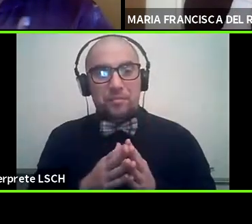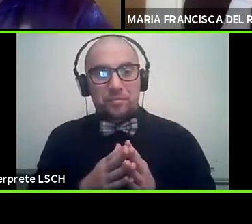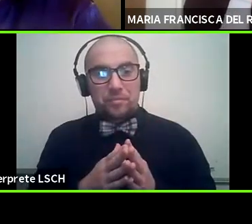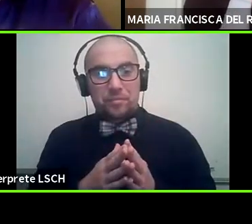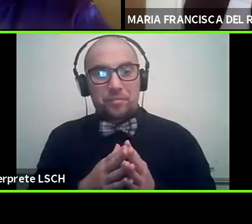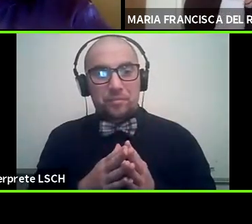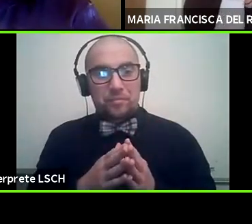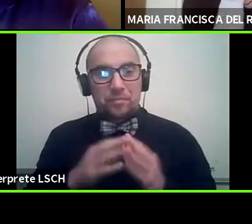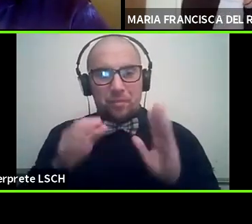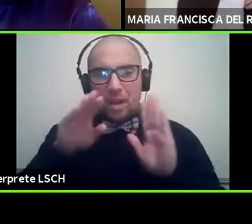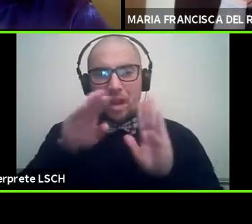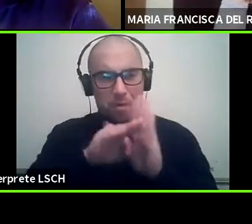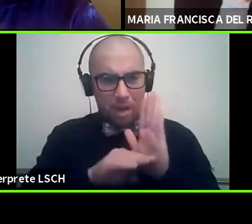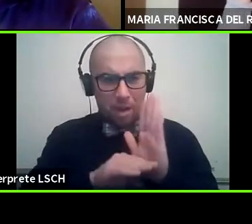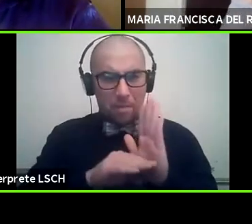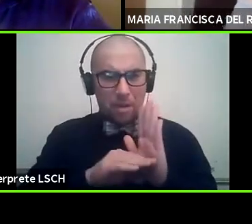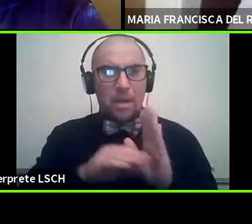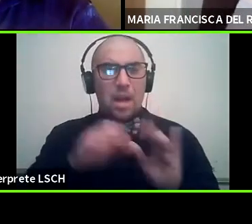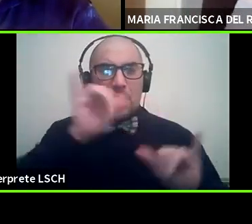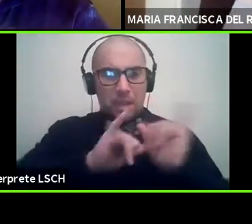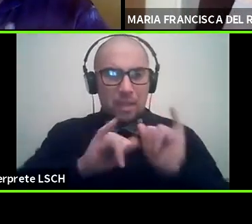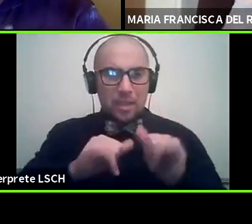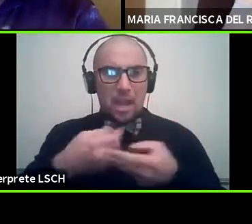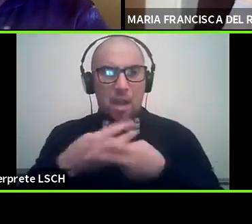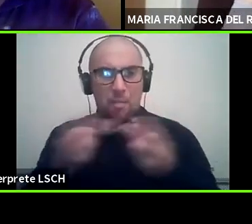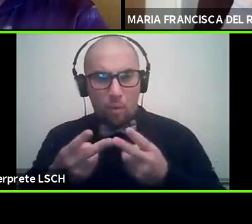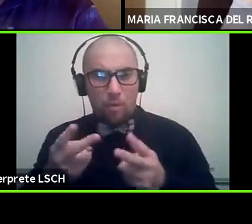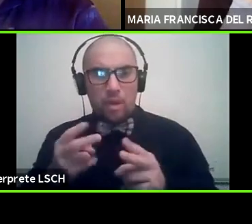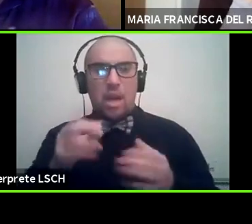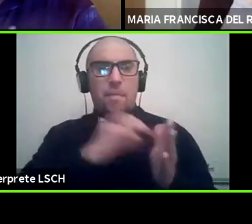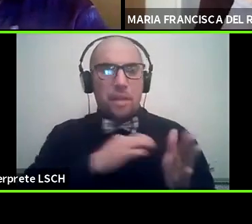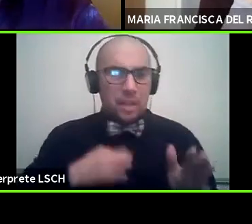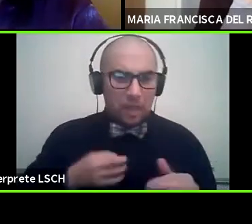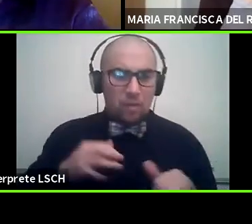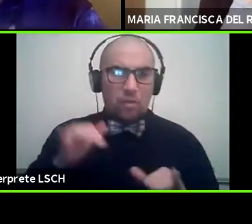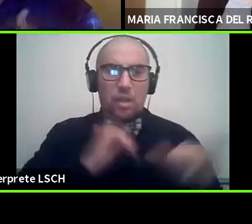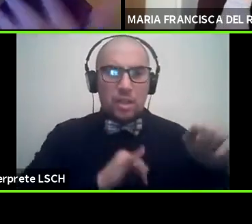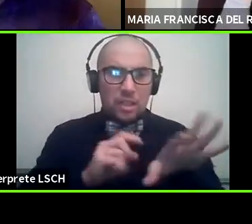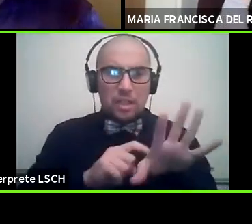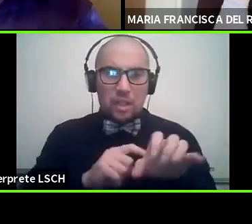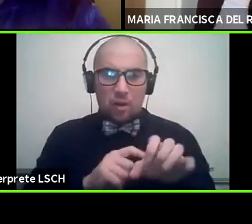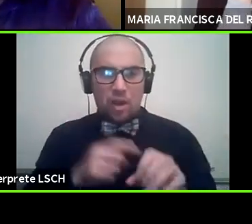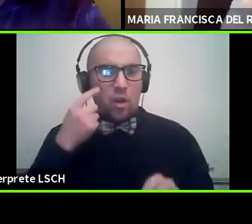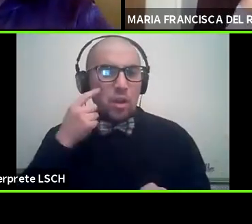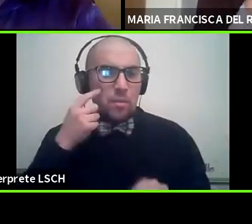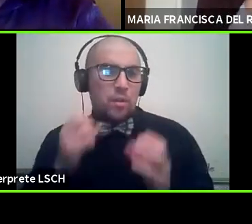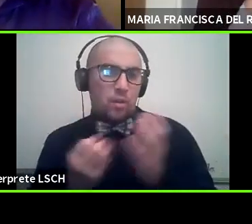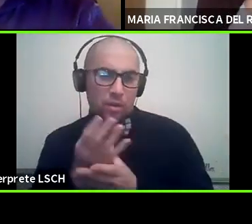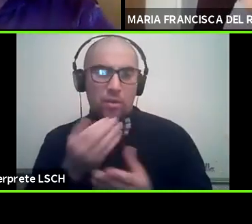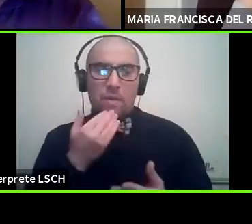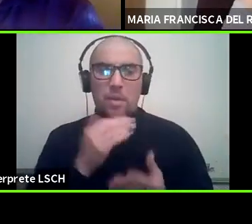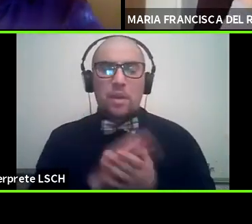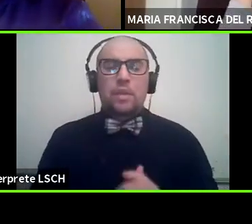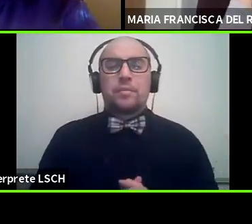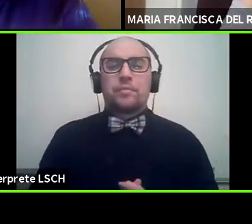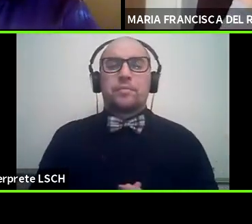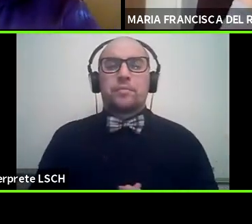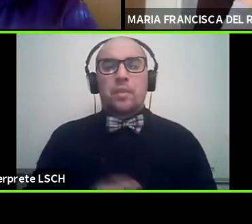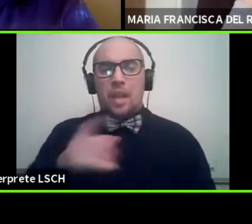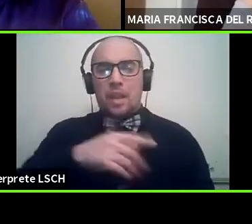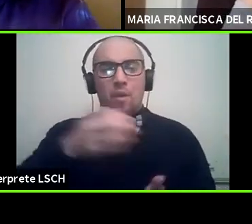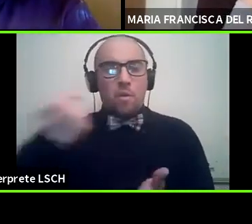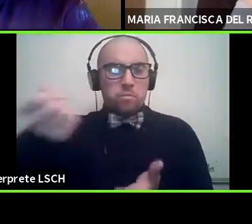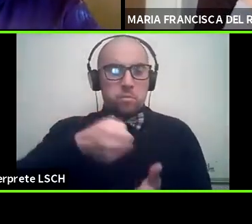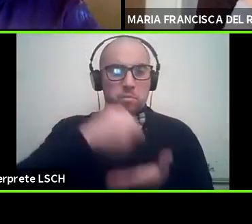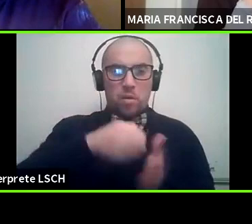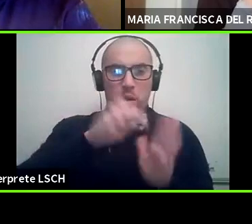al Programa de Ciencias Públicas del Ministerio de Ciencia, Tecnología, Conocimiento e Innovación, como ha mencionado antes, quienes financiaron este